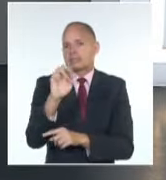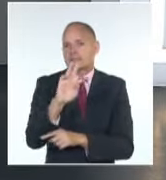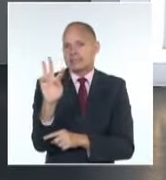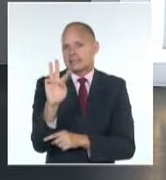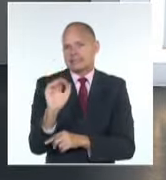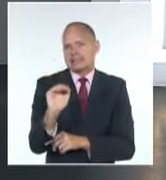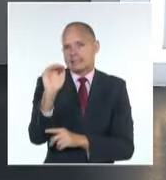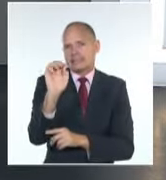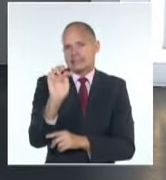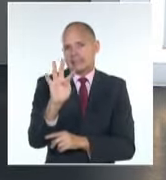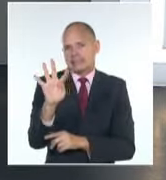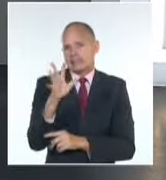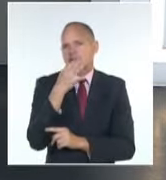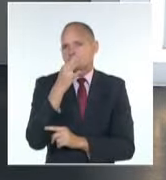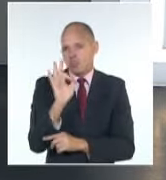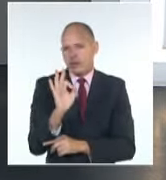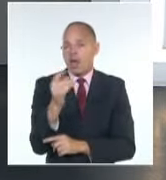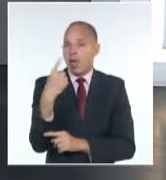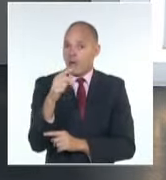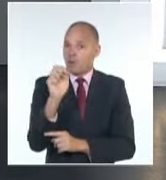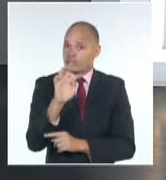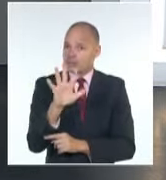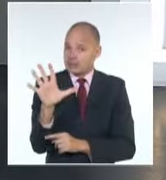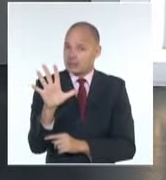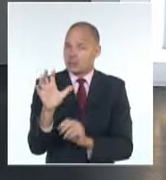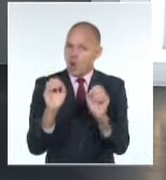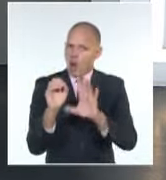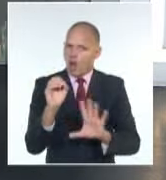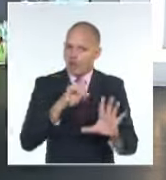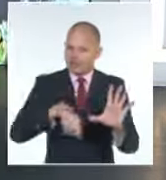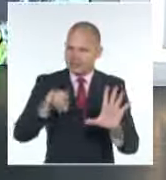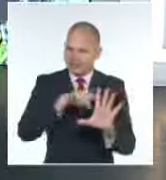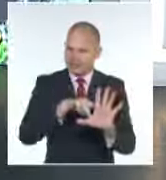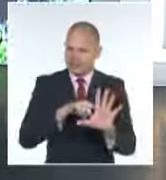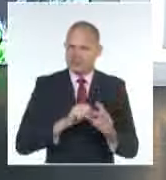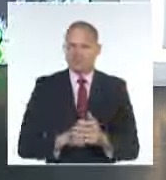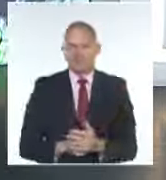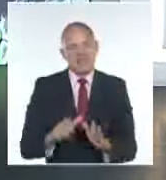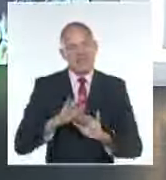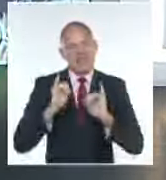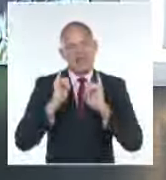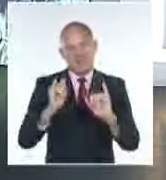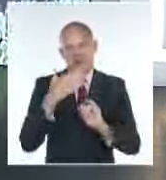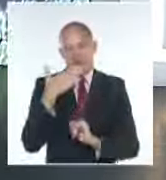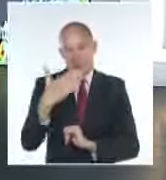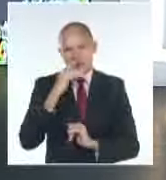hasta 34 y 35 grc esto es todo en cuanto al tiempo que tengan un feliz día y hasta